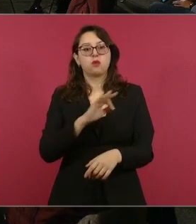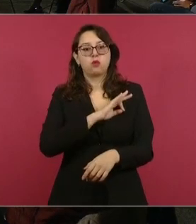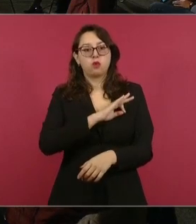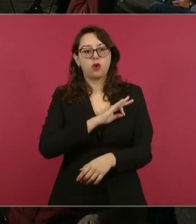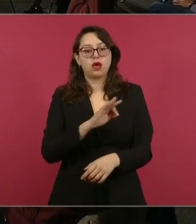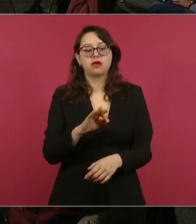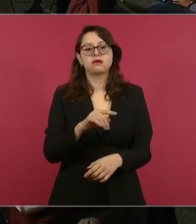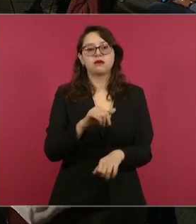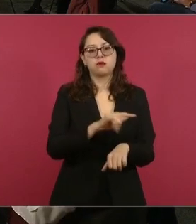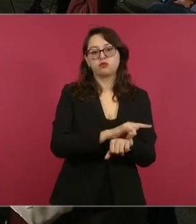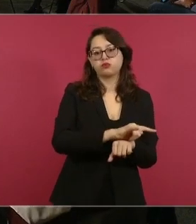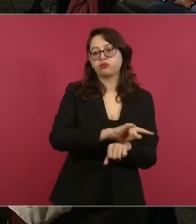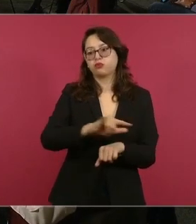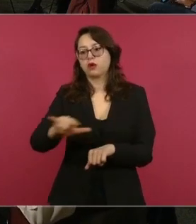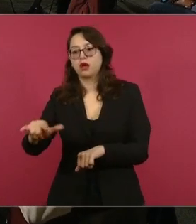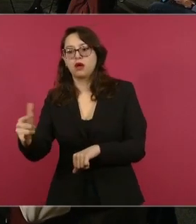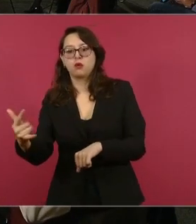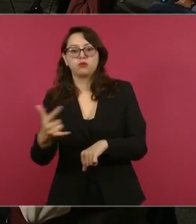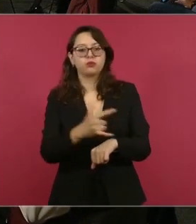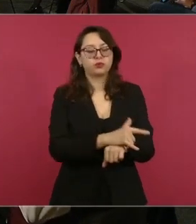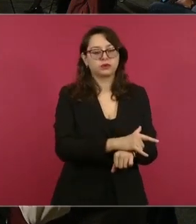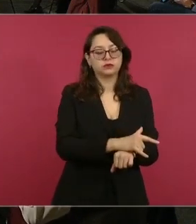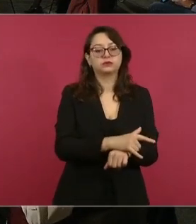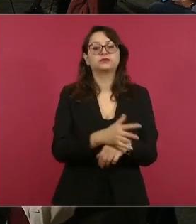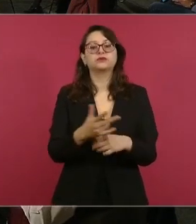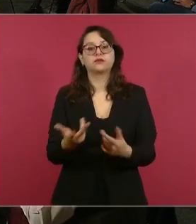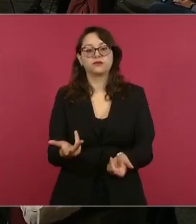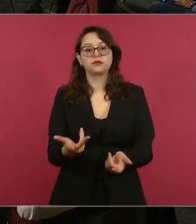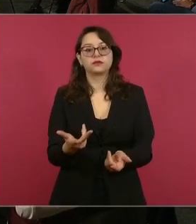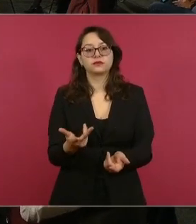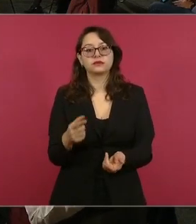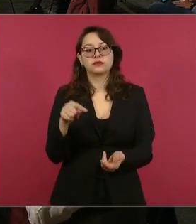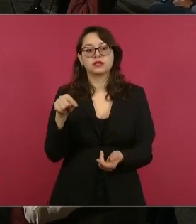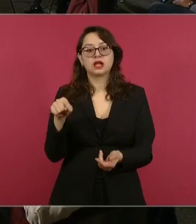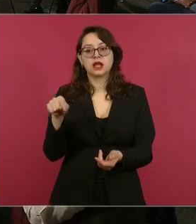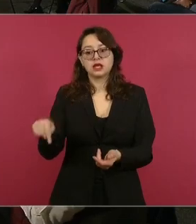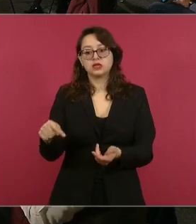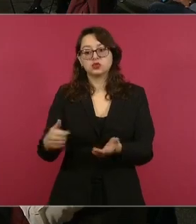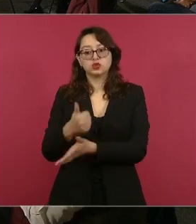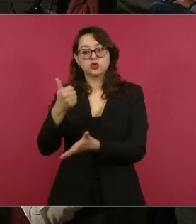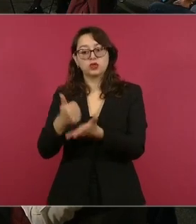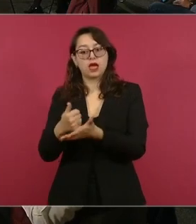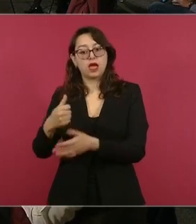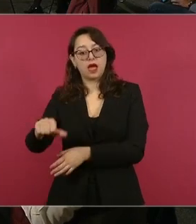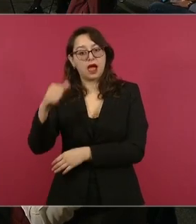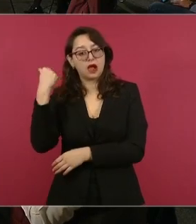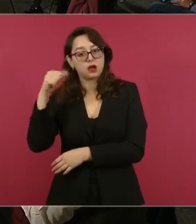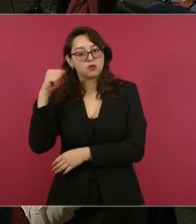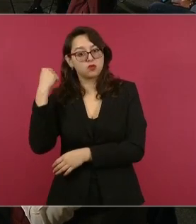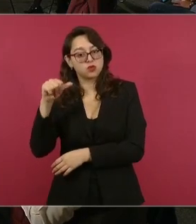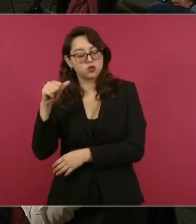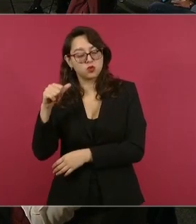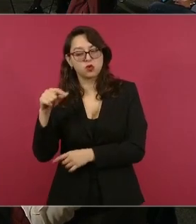Acapulco. Aquí en estos vuelos llegarán líneas comerciales que ya están